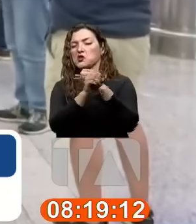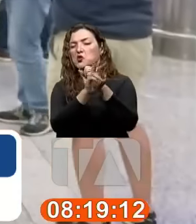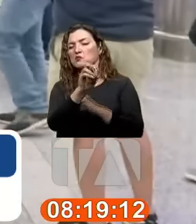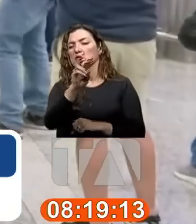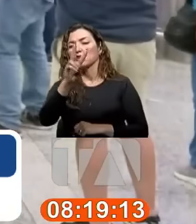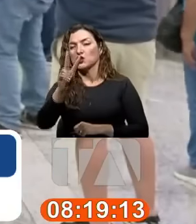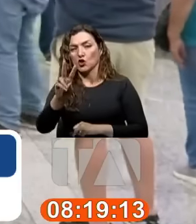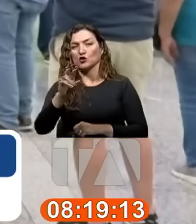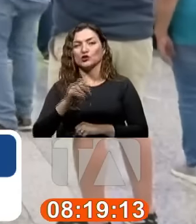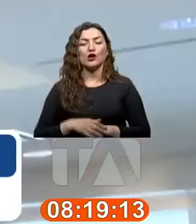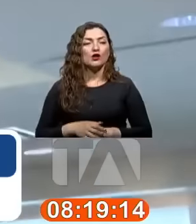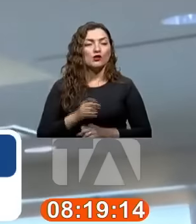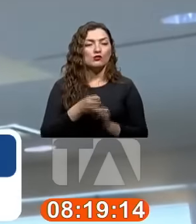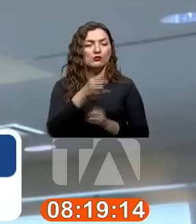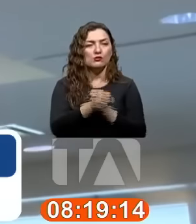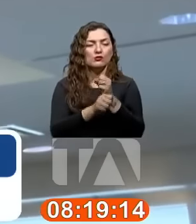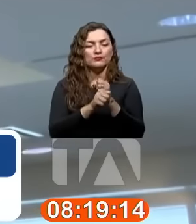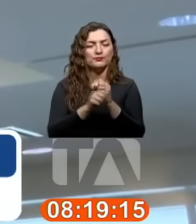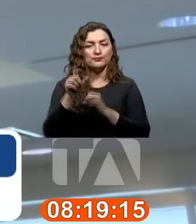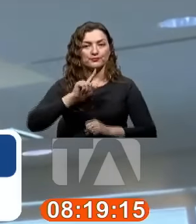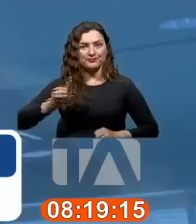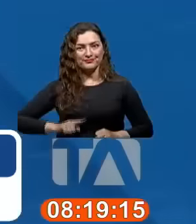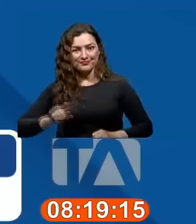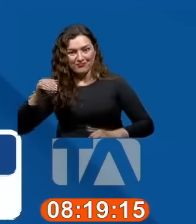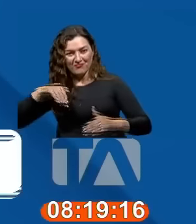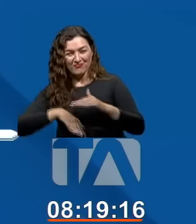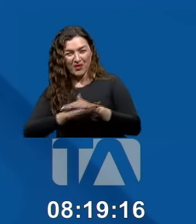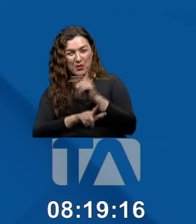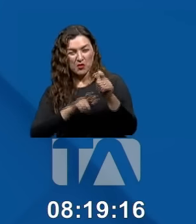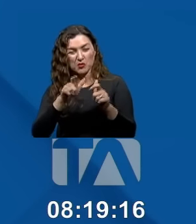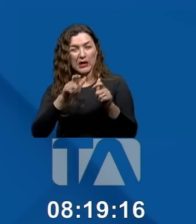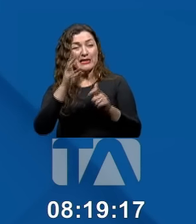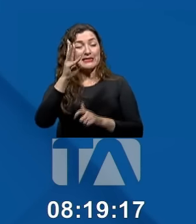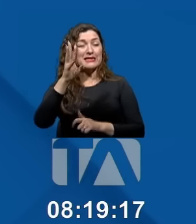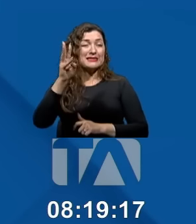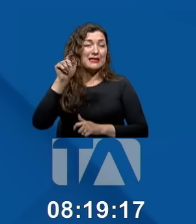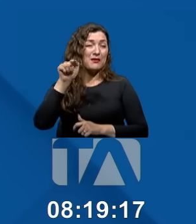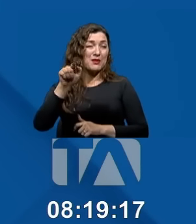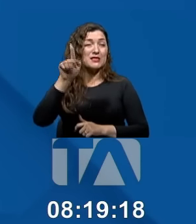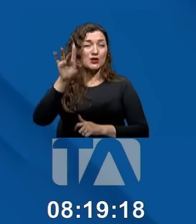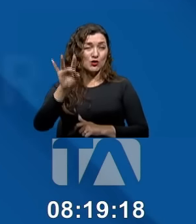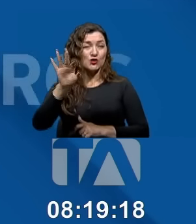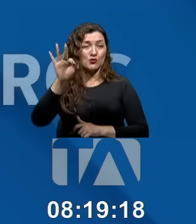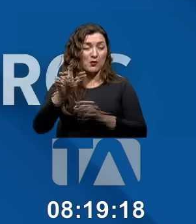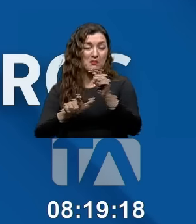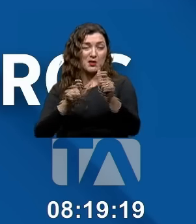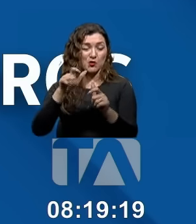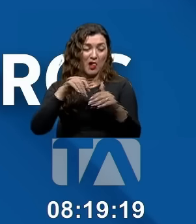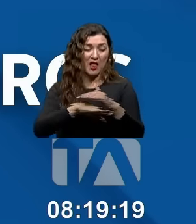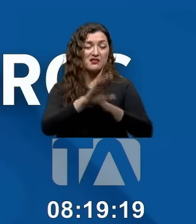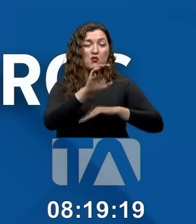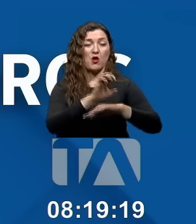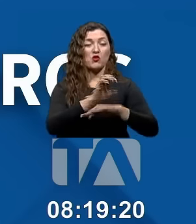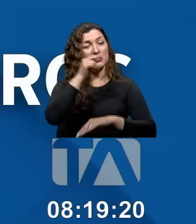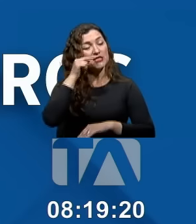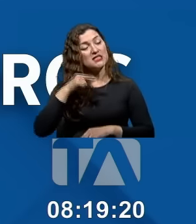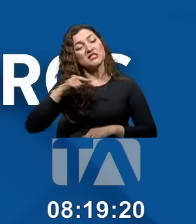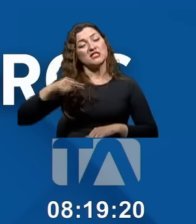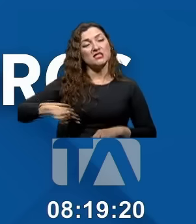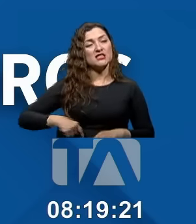2022. Solo en el último año, la migración china a Ecuador alcanzó 66.189 personas, lo que representa